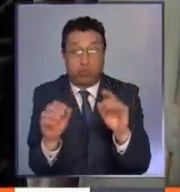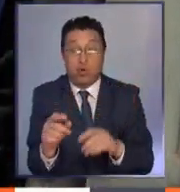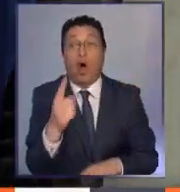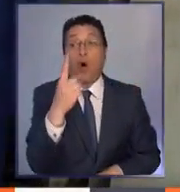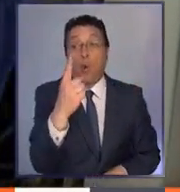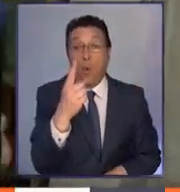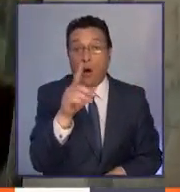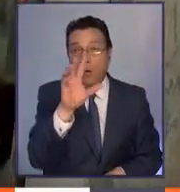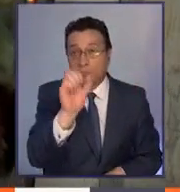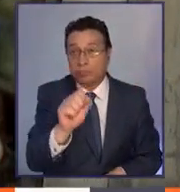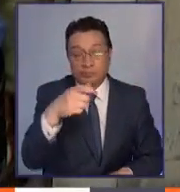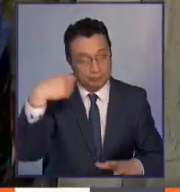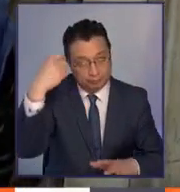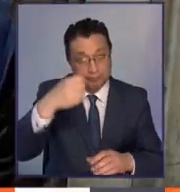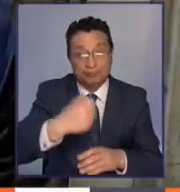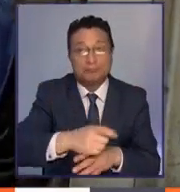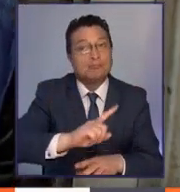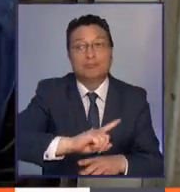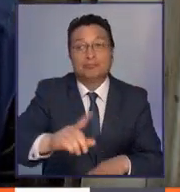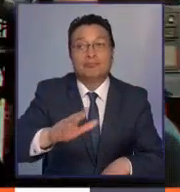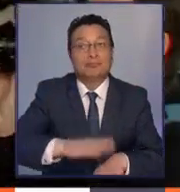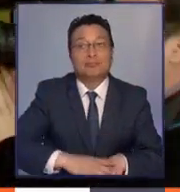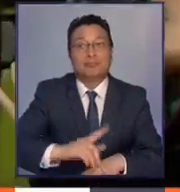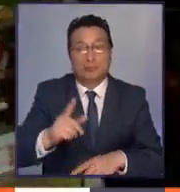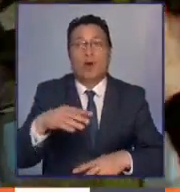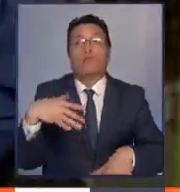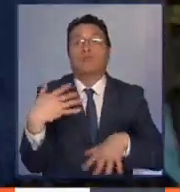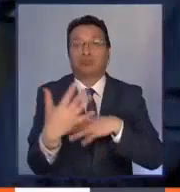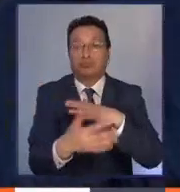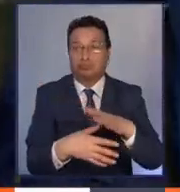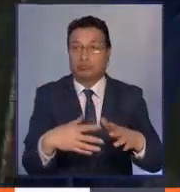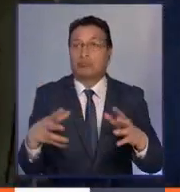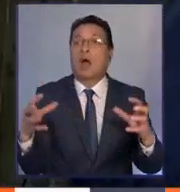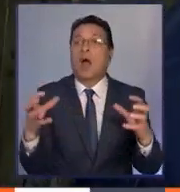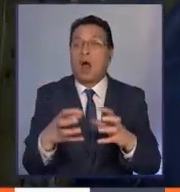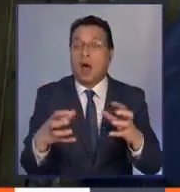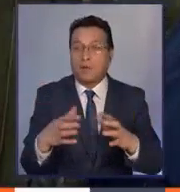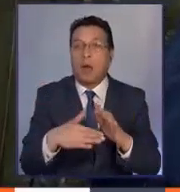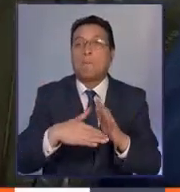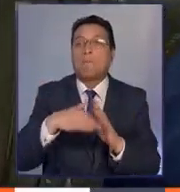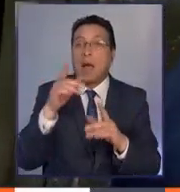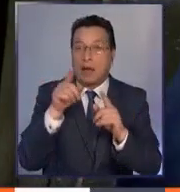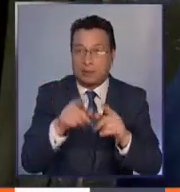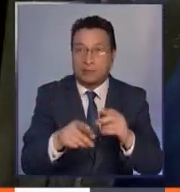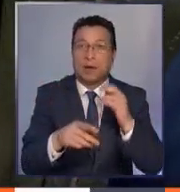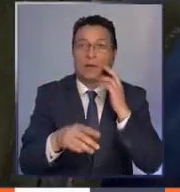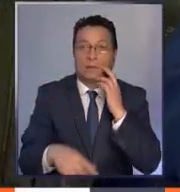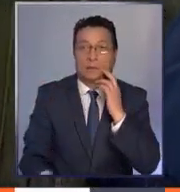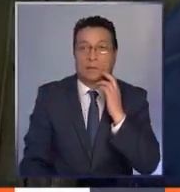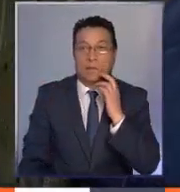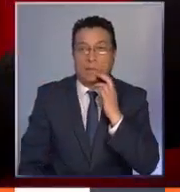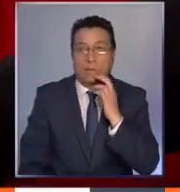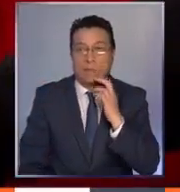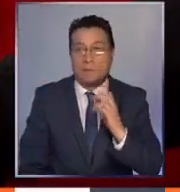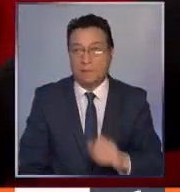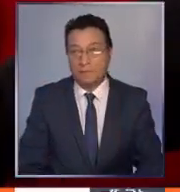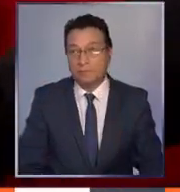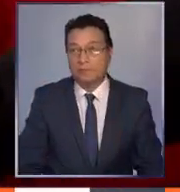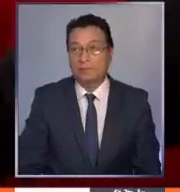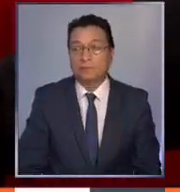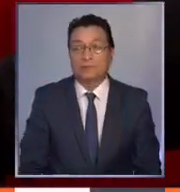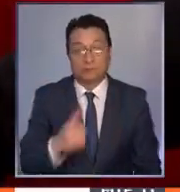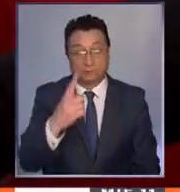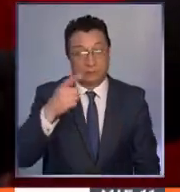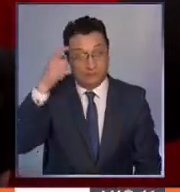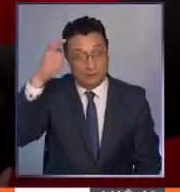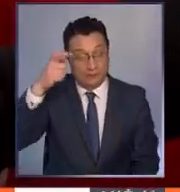no se nos permitió grabar, se registraron problemas bastante más graves que el restaurante que le contábamos hace un momento. Una